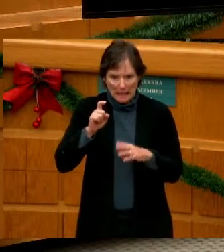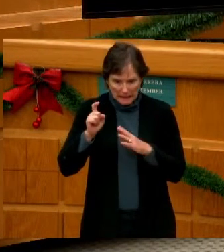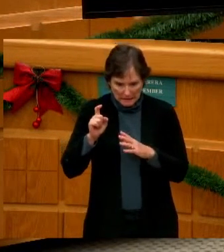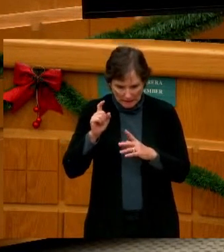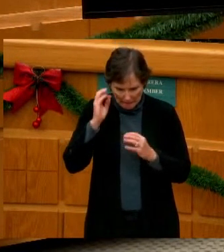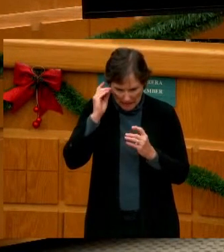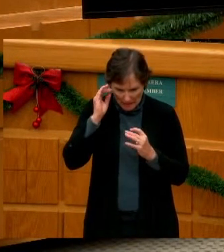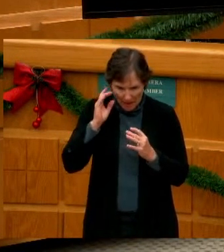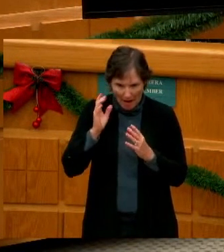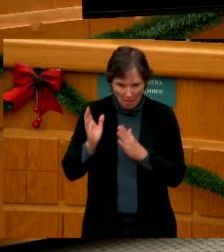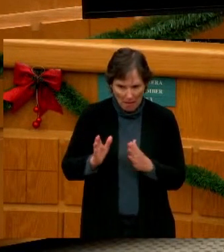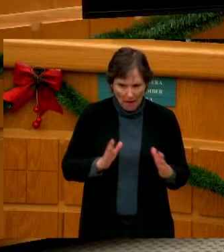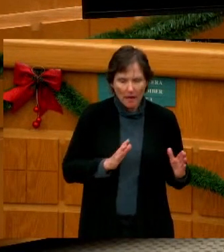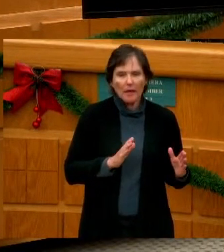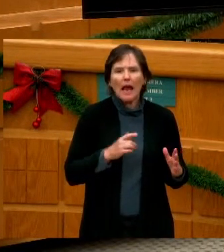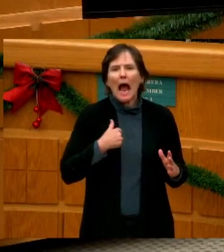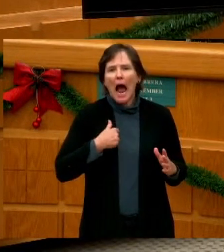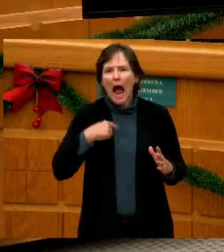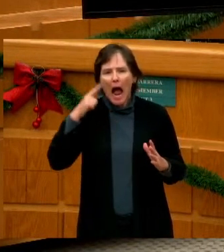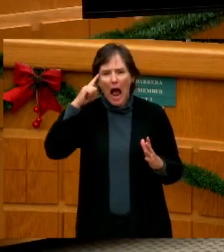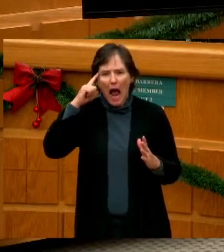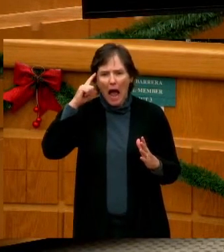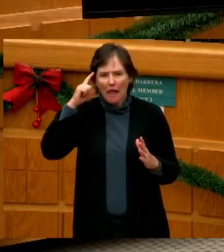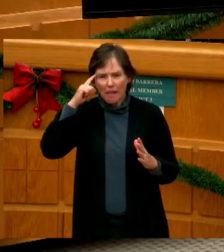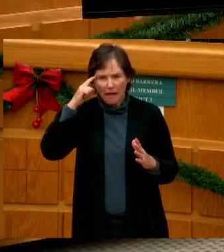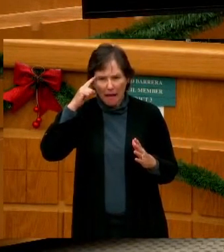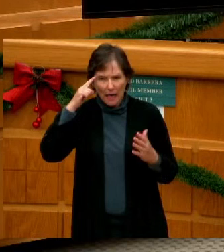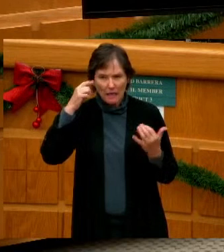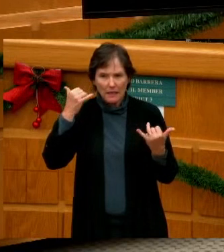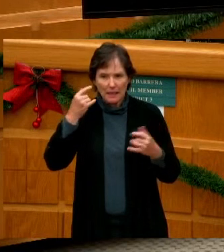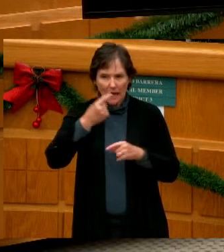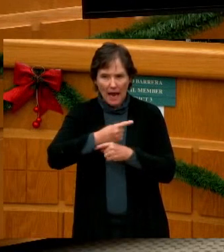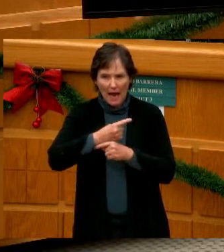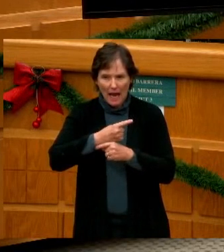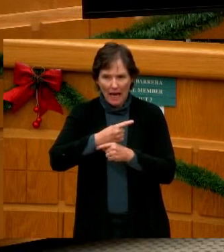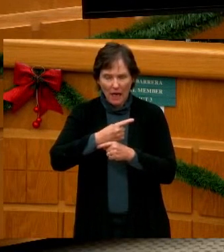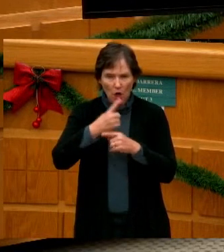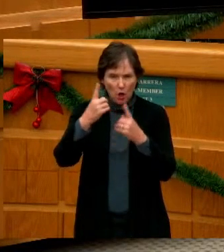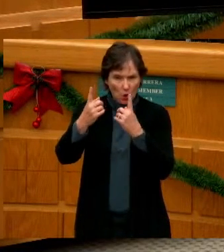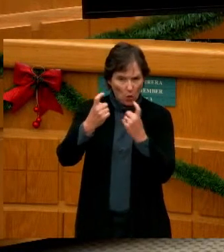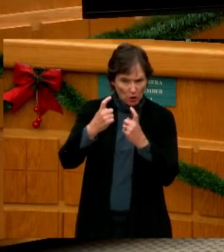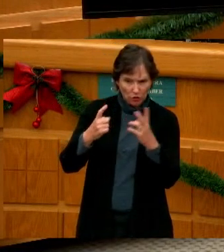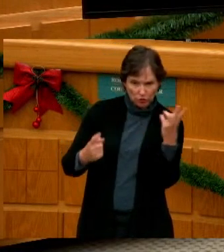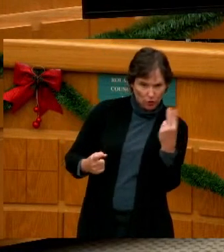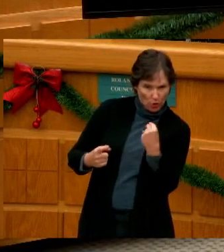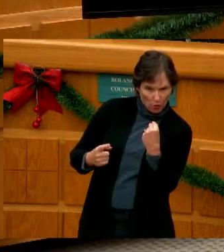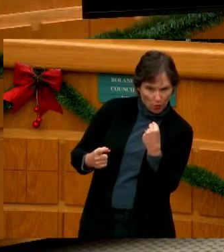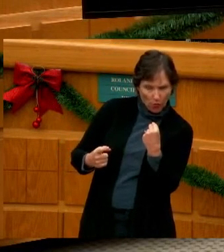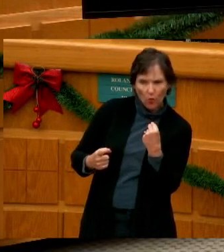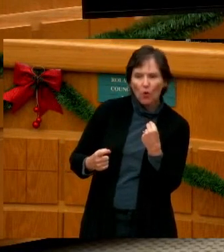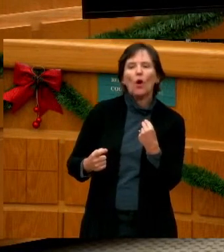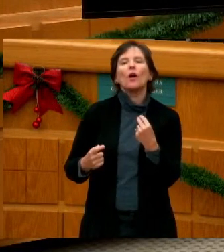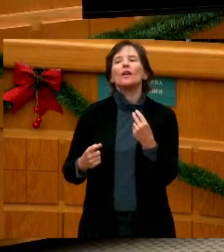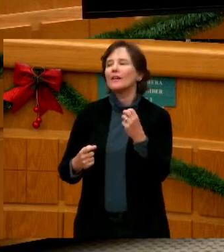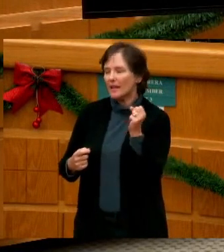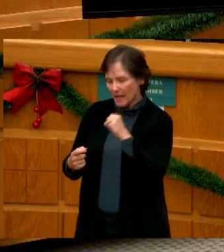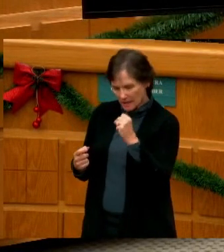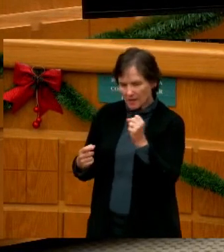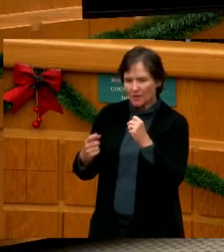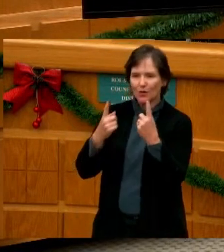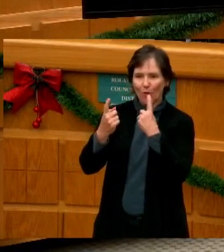Let's see, I think we need to get our act together here, but I believe we're not going to answer questions